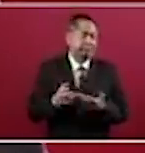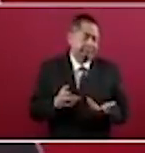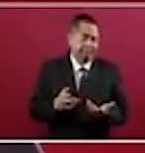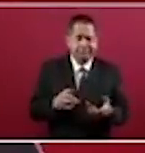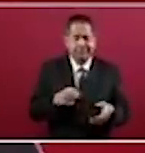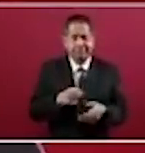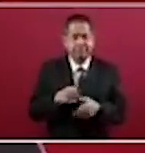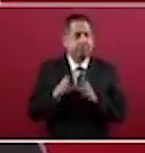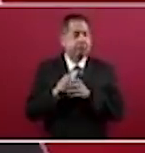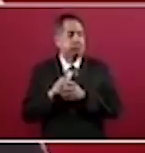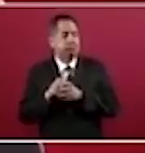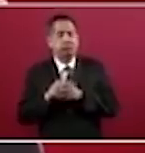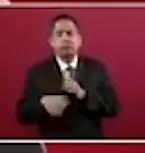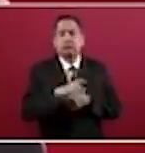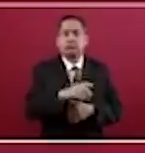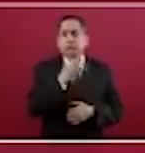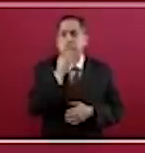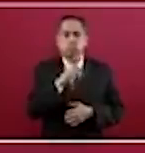de privatizarlo todo,